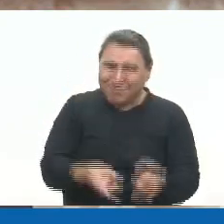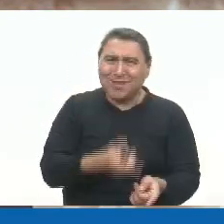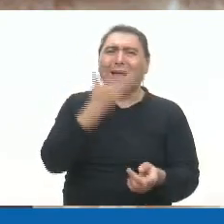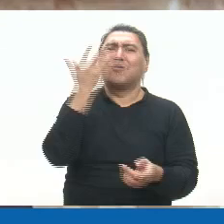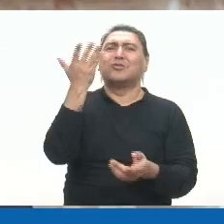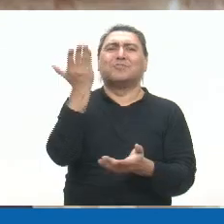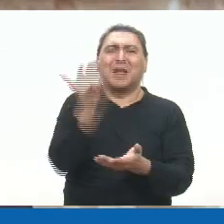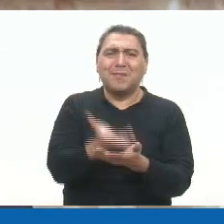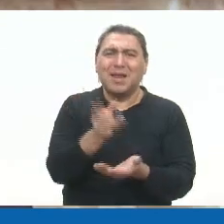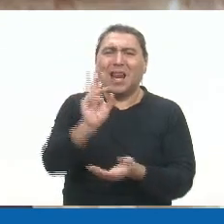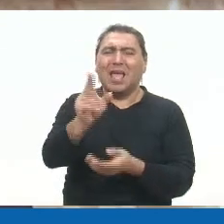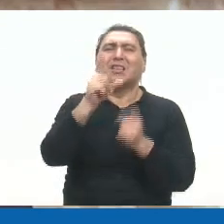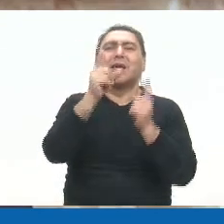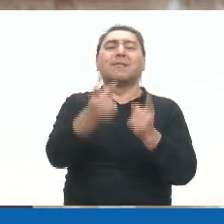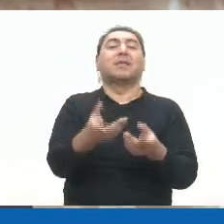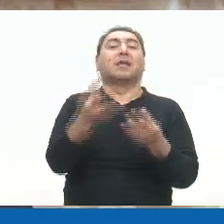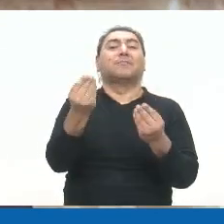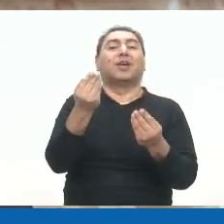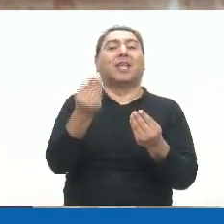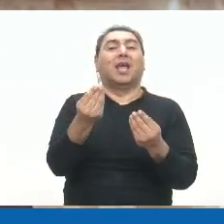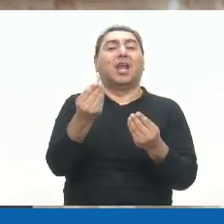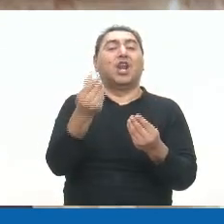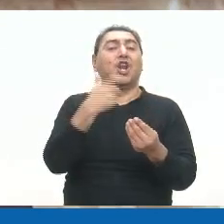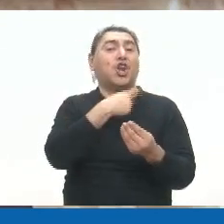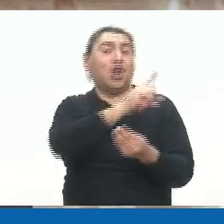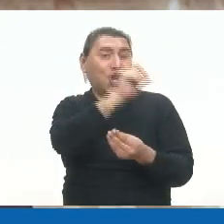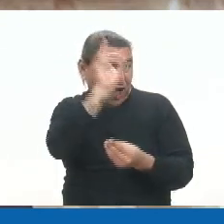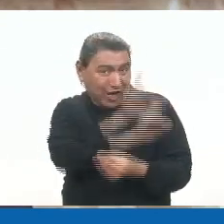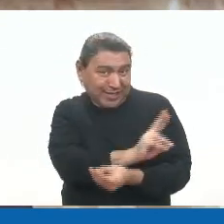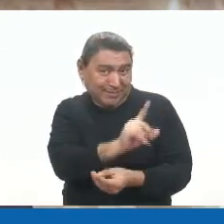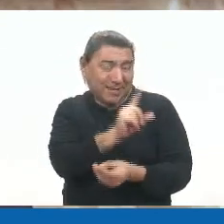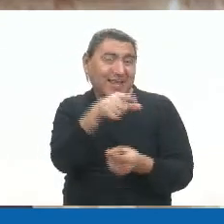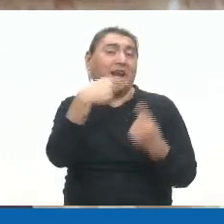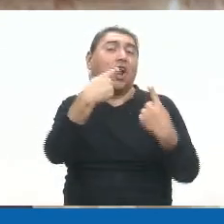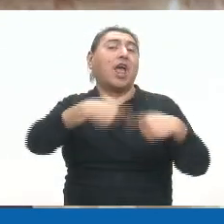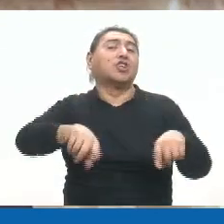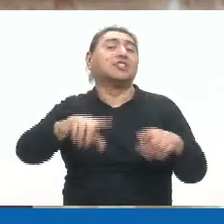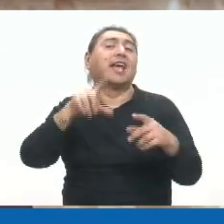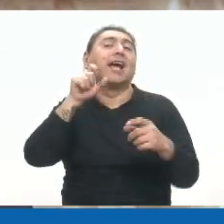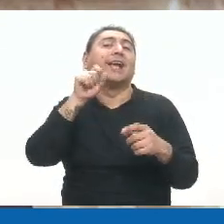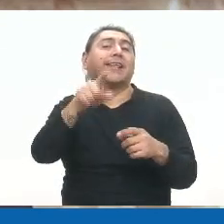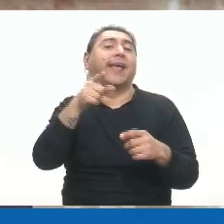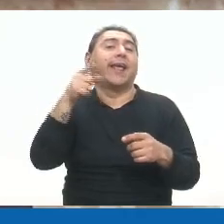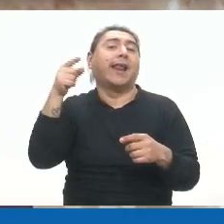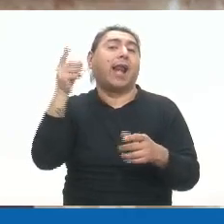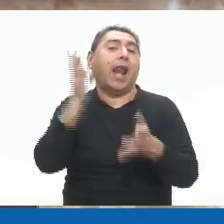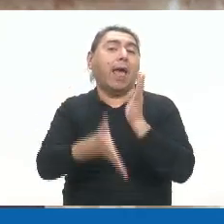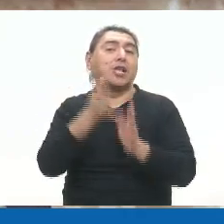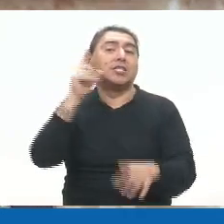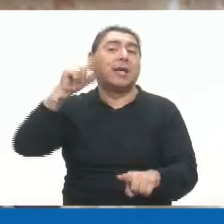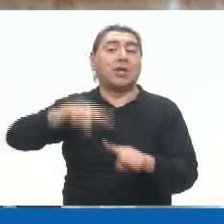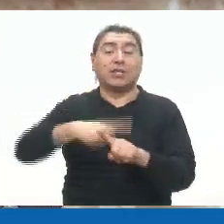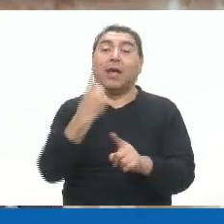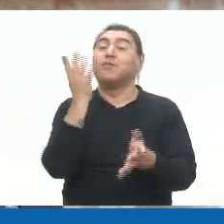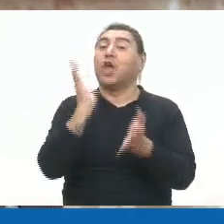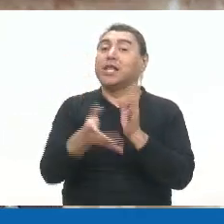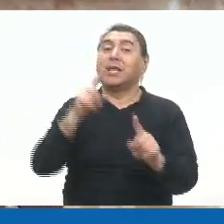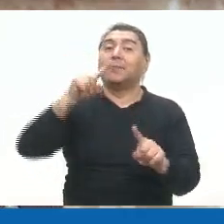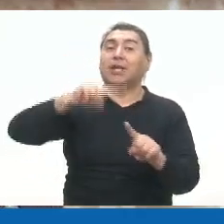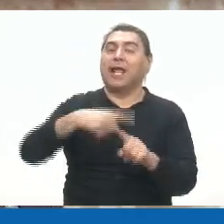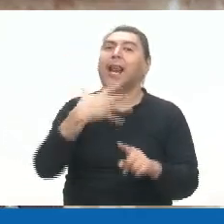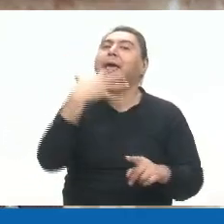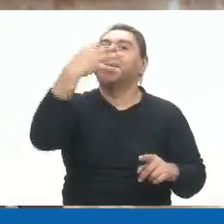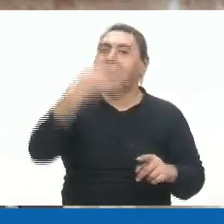privilegio sobre todo por no respetar lo que tiene que ver con la violencia política violencia política que a decir